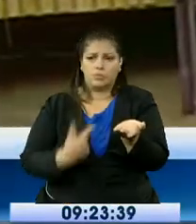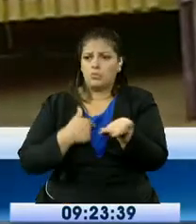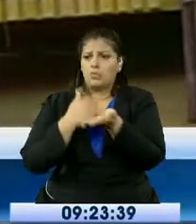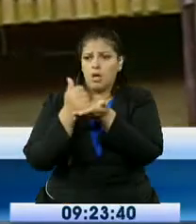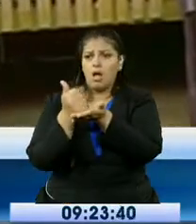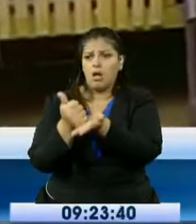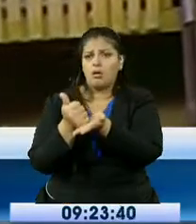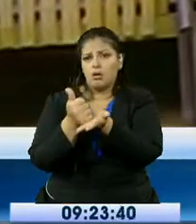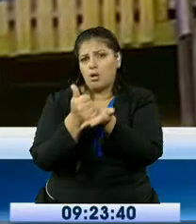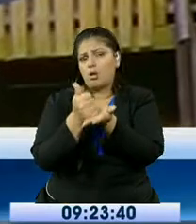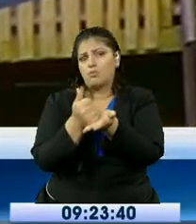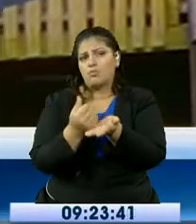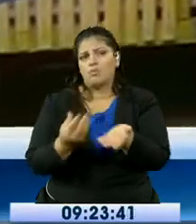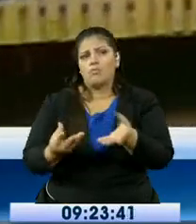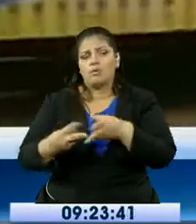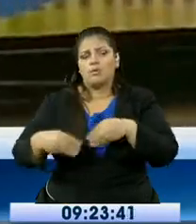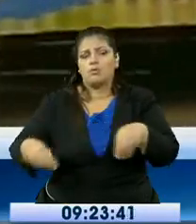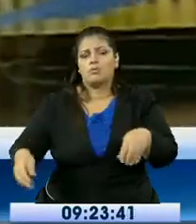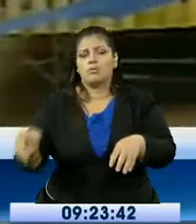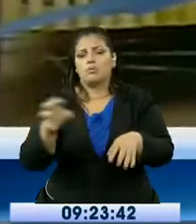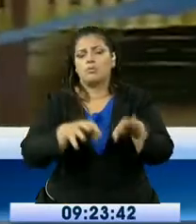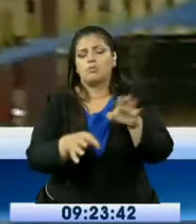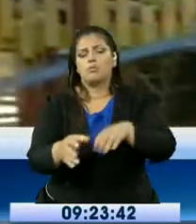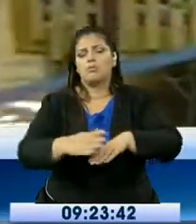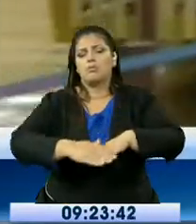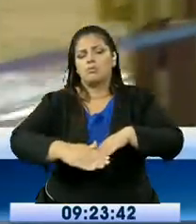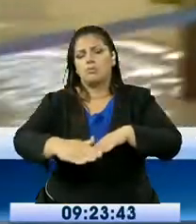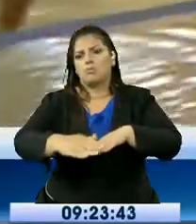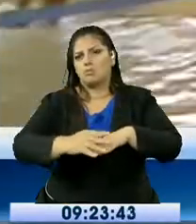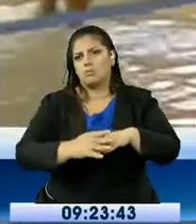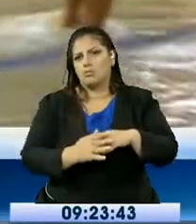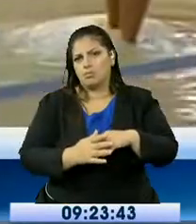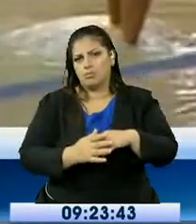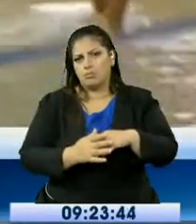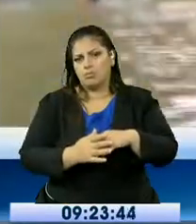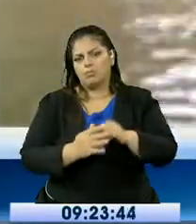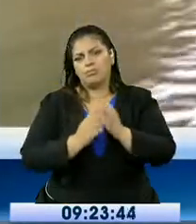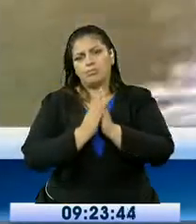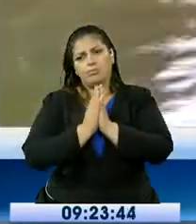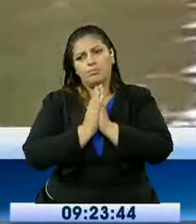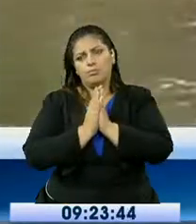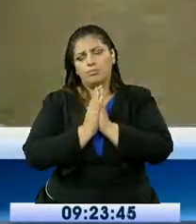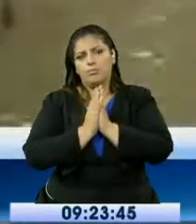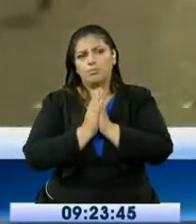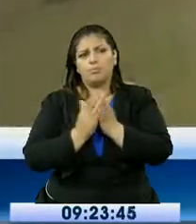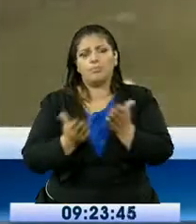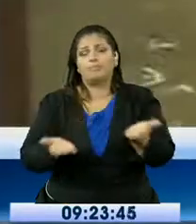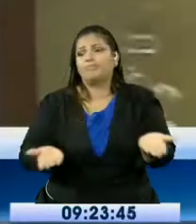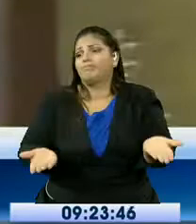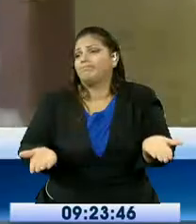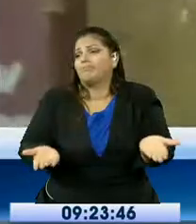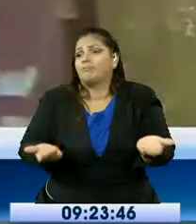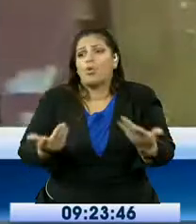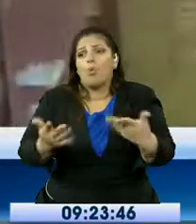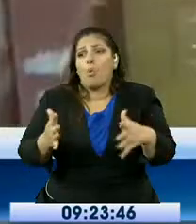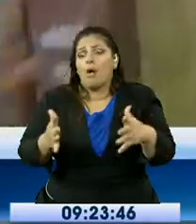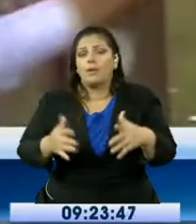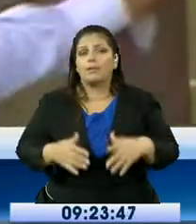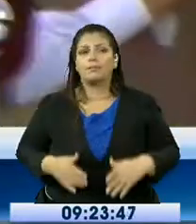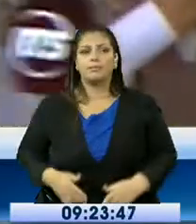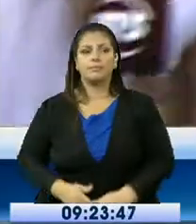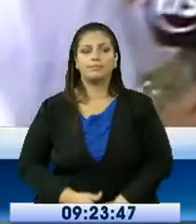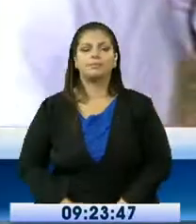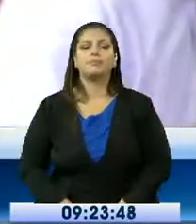ayudarla para que venga también, porque los apoya todo, nosotros queremos apoyo. Ok, perfecto entonces. Con estas imágenes, con estas